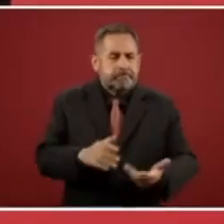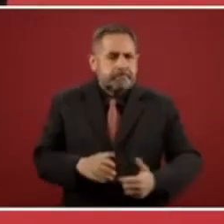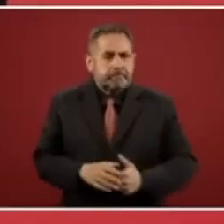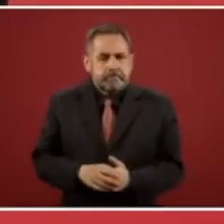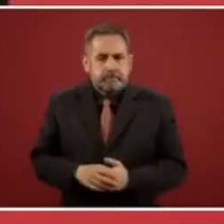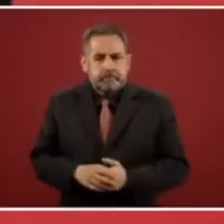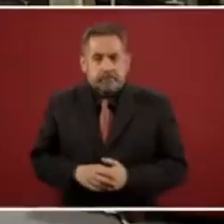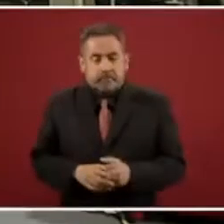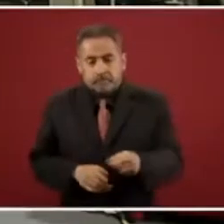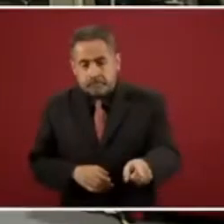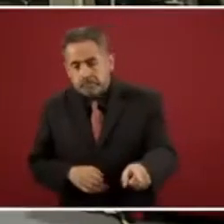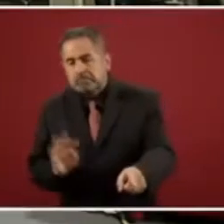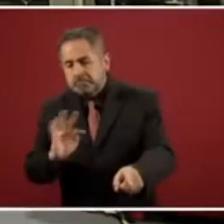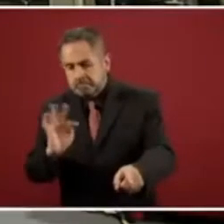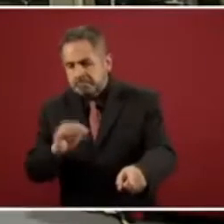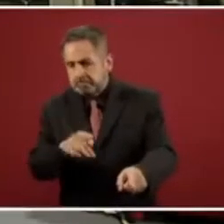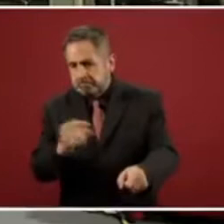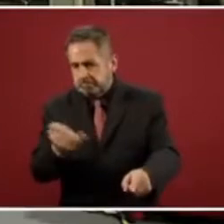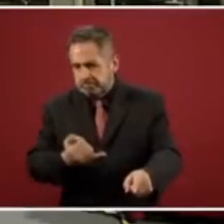Puede ser.